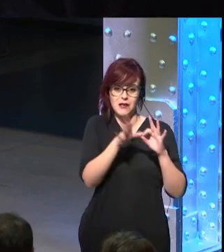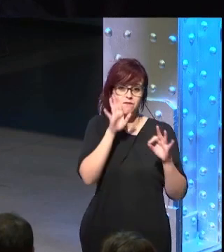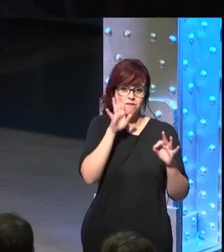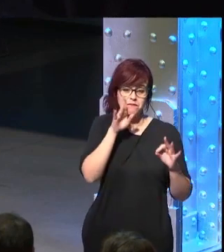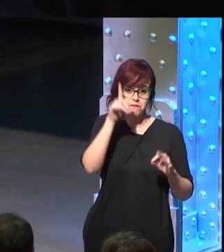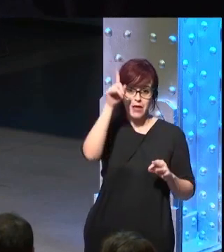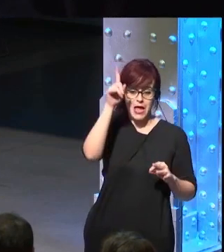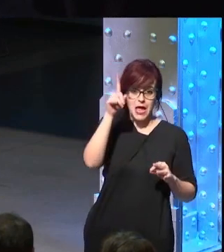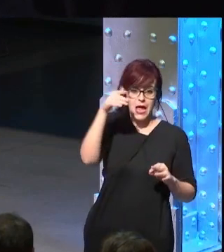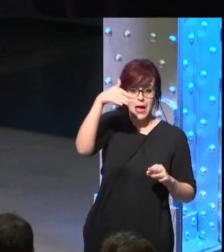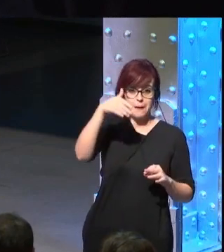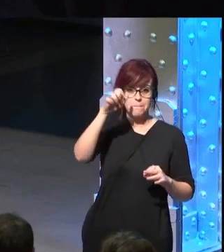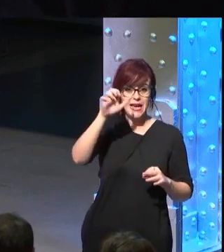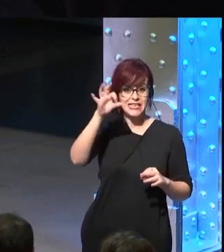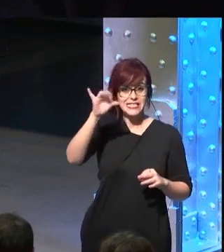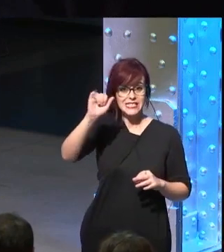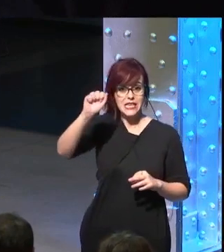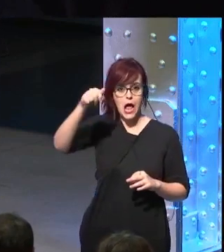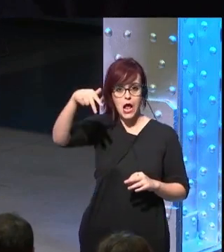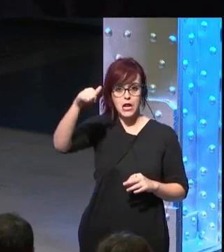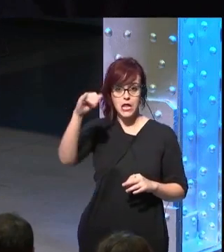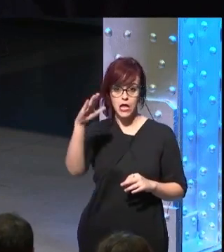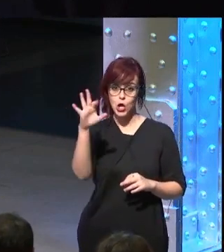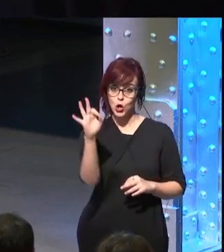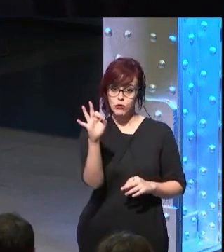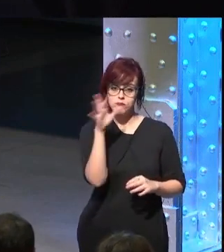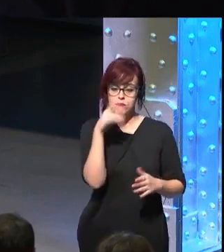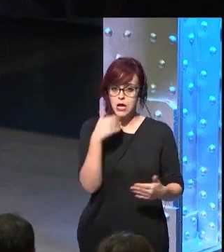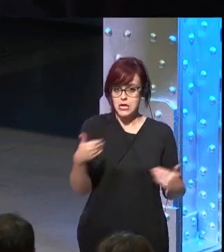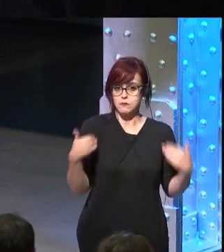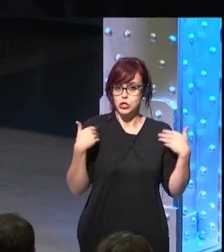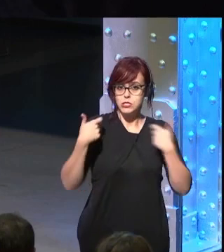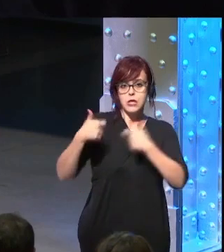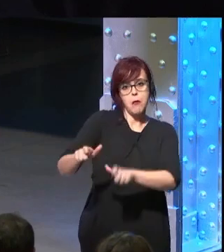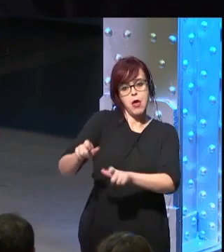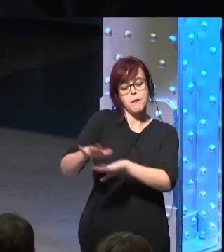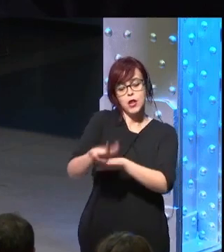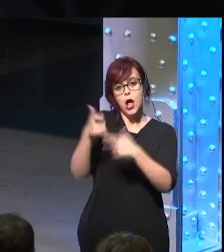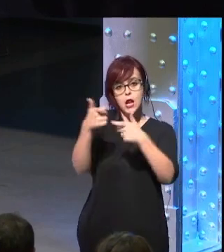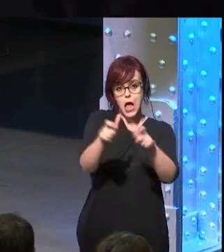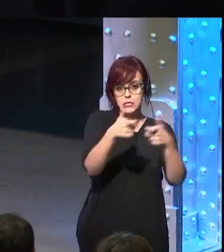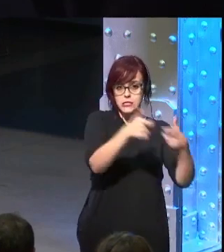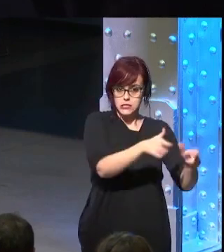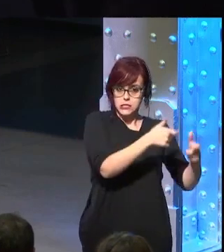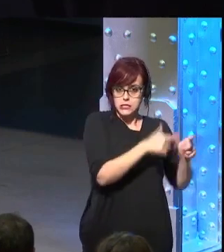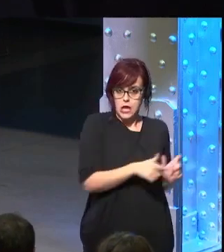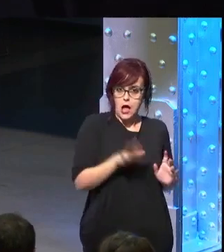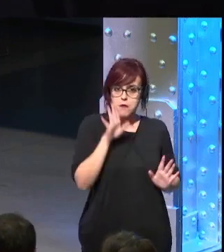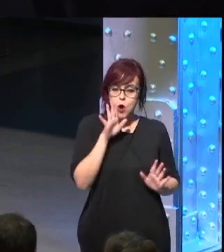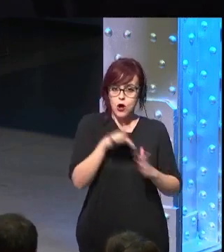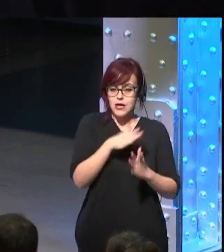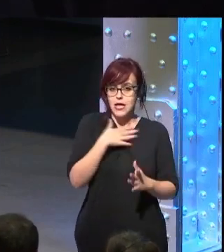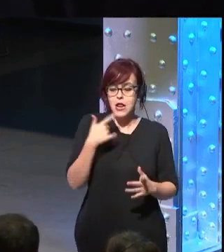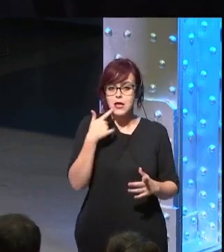mesiánica, materialista, pero realmente yo creo que muy clasista. Y creo que ahí está la clave, el clasismo.